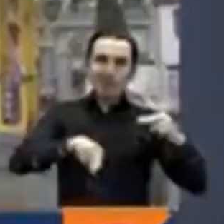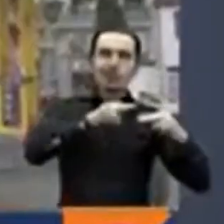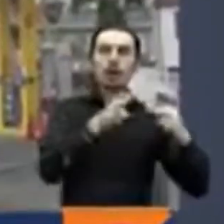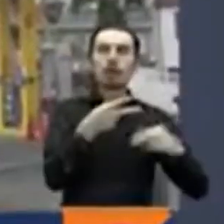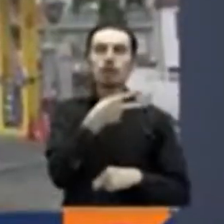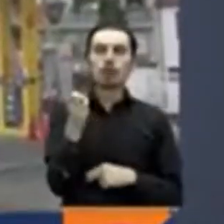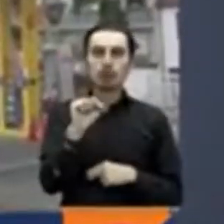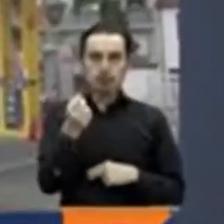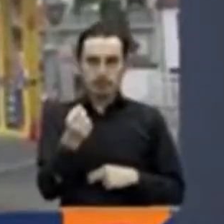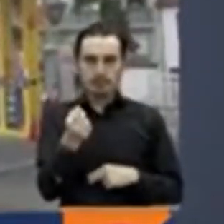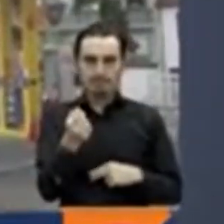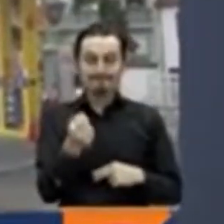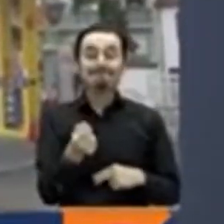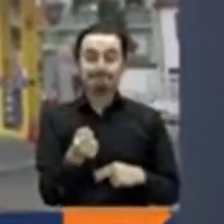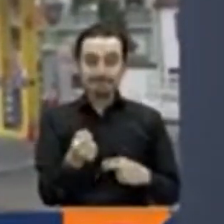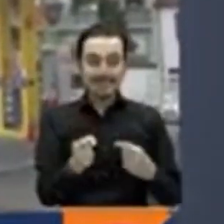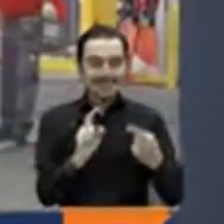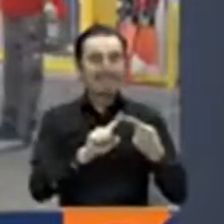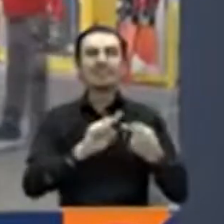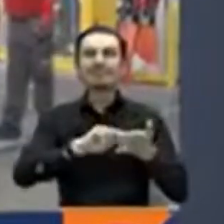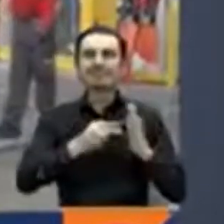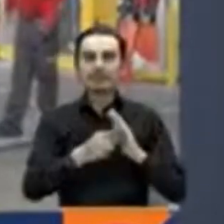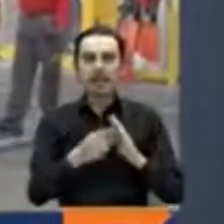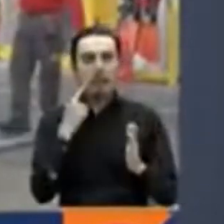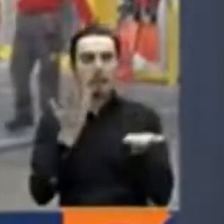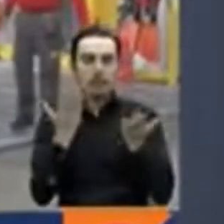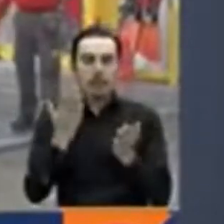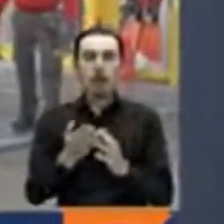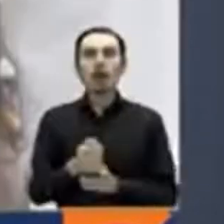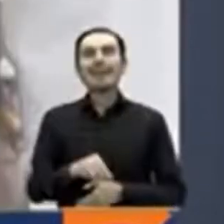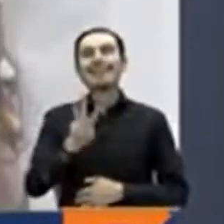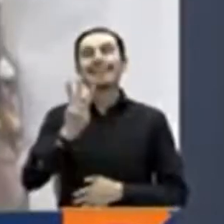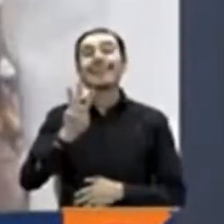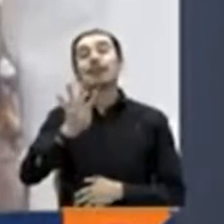200 pesos por galón, lo que significa que dará en un promedio de